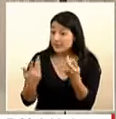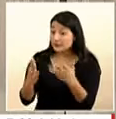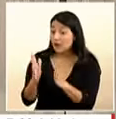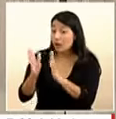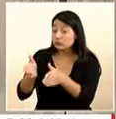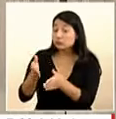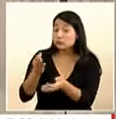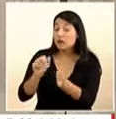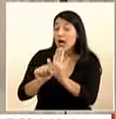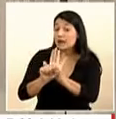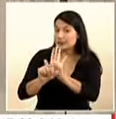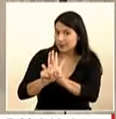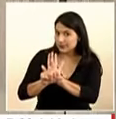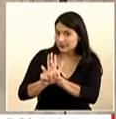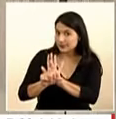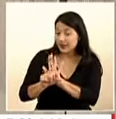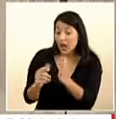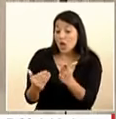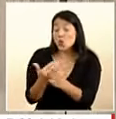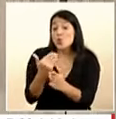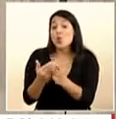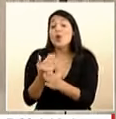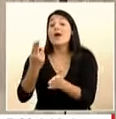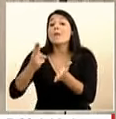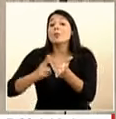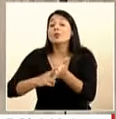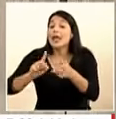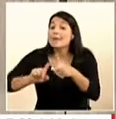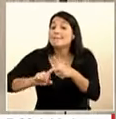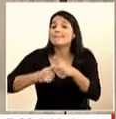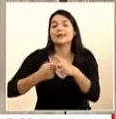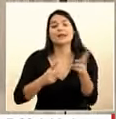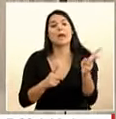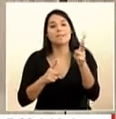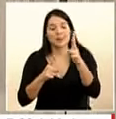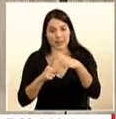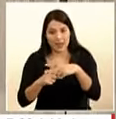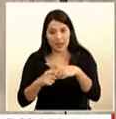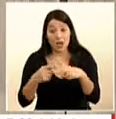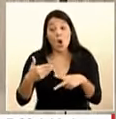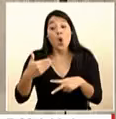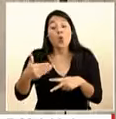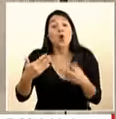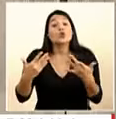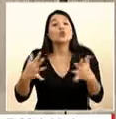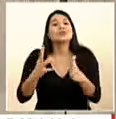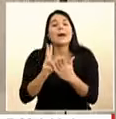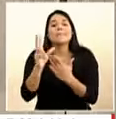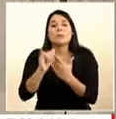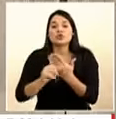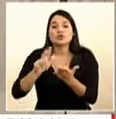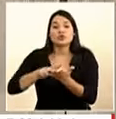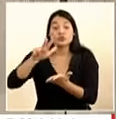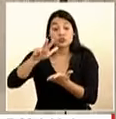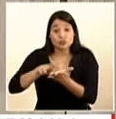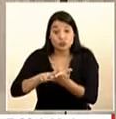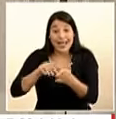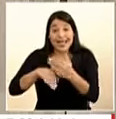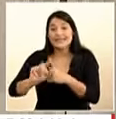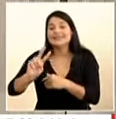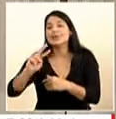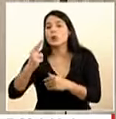esas multas las 9 las multas empezarían a regir una vez que sus proyectos estén aprobados en un segundo debate